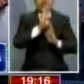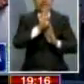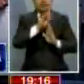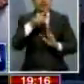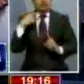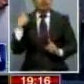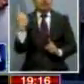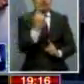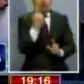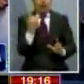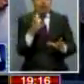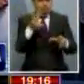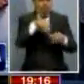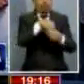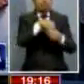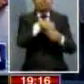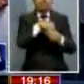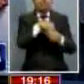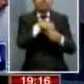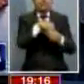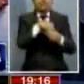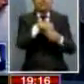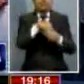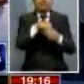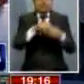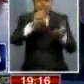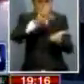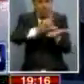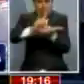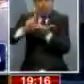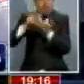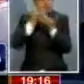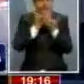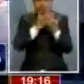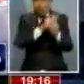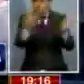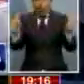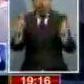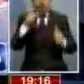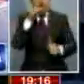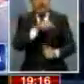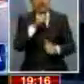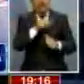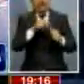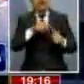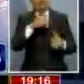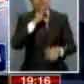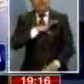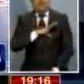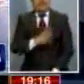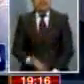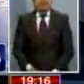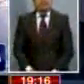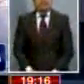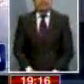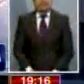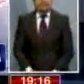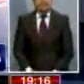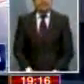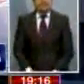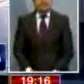quepan todos. Que haya espacio para todos en esta casa.